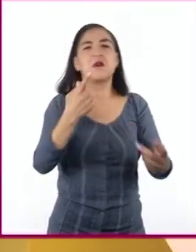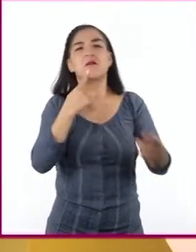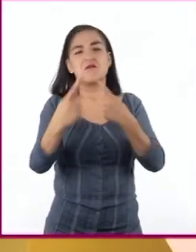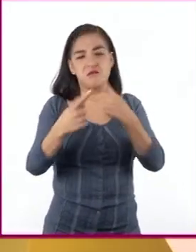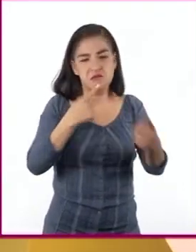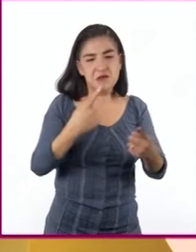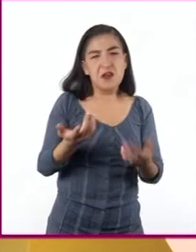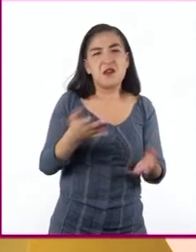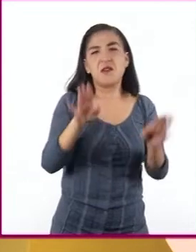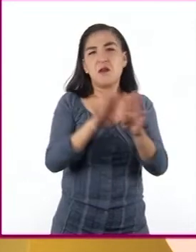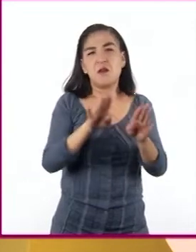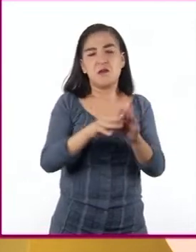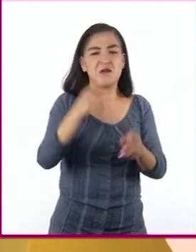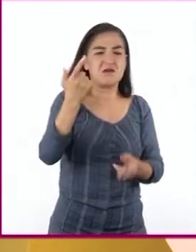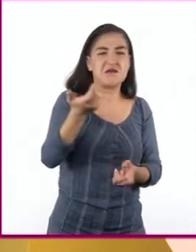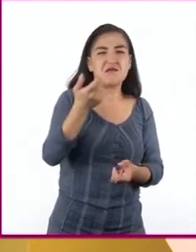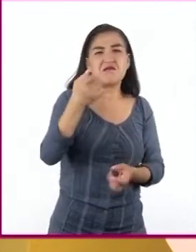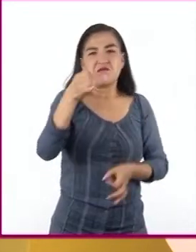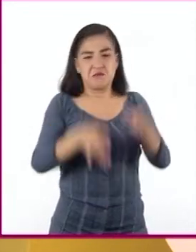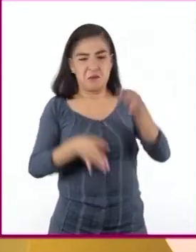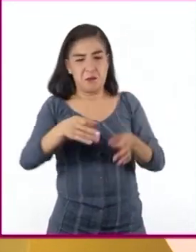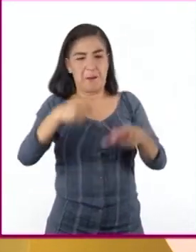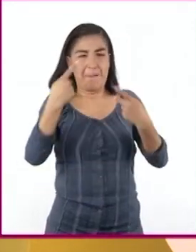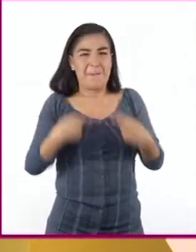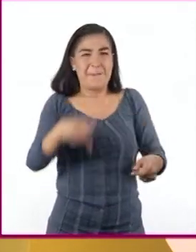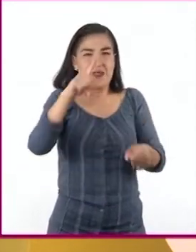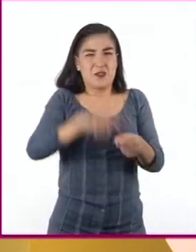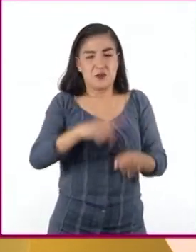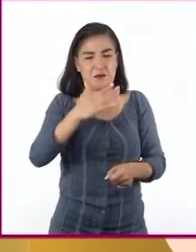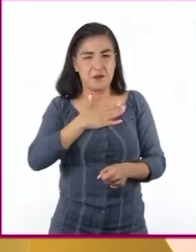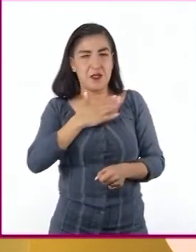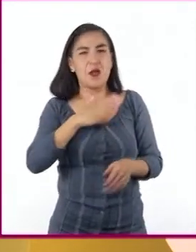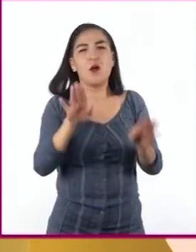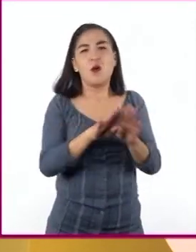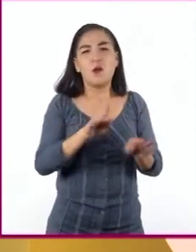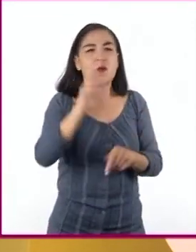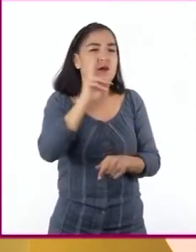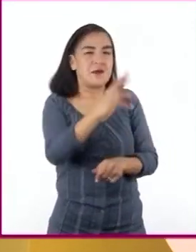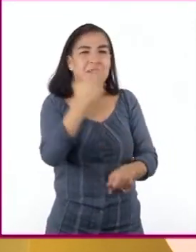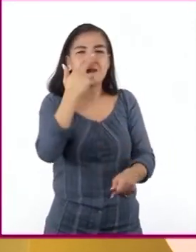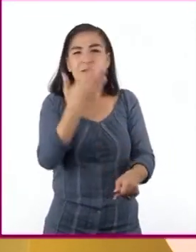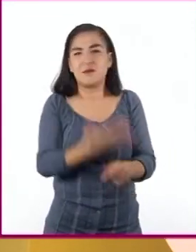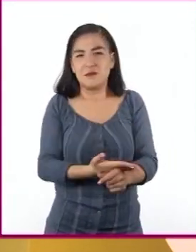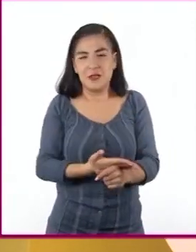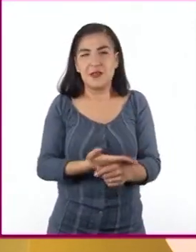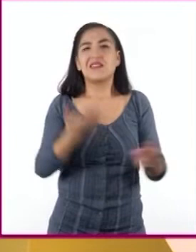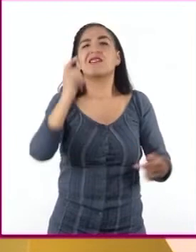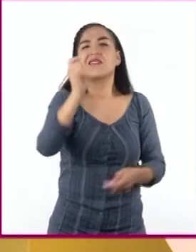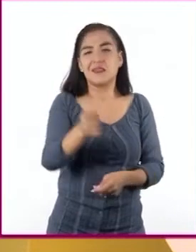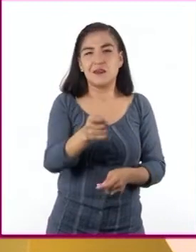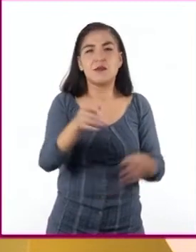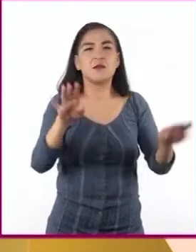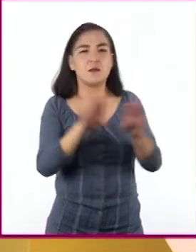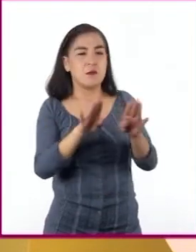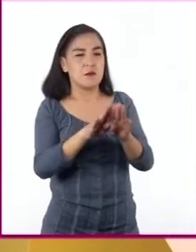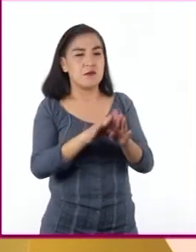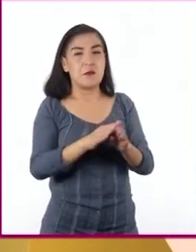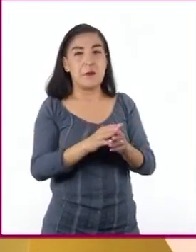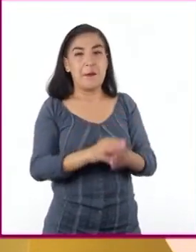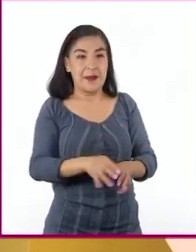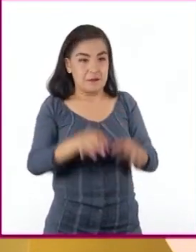cuestionamientos. Es importante mencionar que asumir una postura crítica implica apelar a la